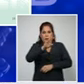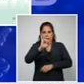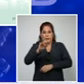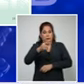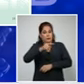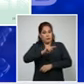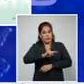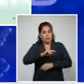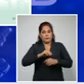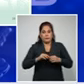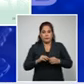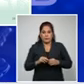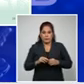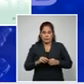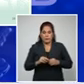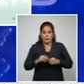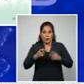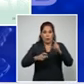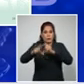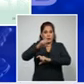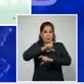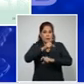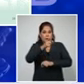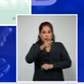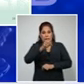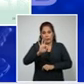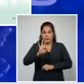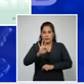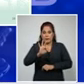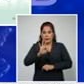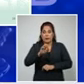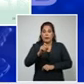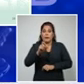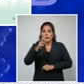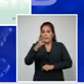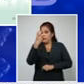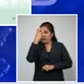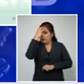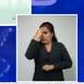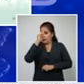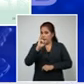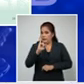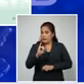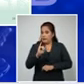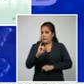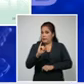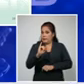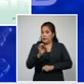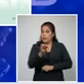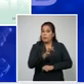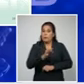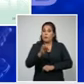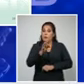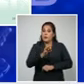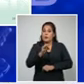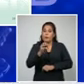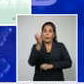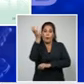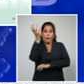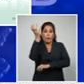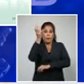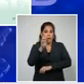Contramaestre 13, Tercer Frente 6, el municipio Mella con 5, Palma Soriano